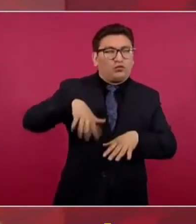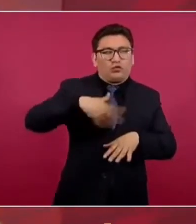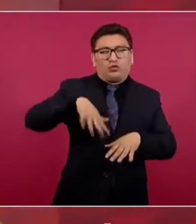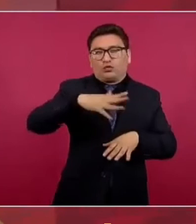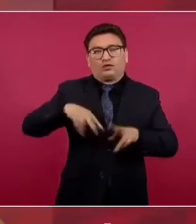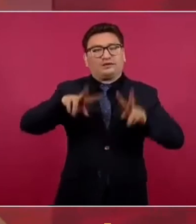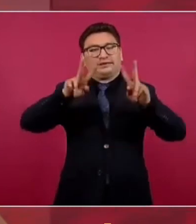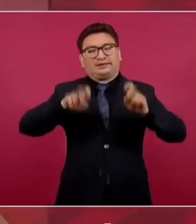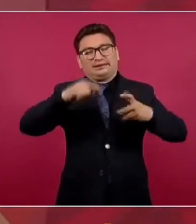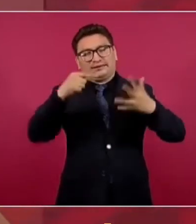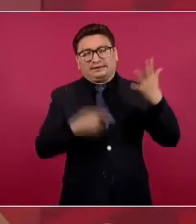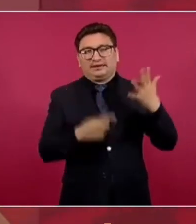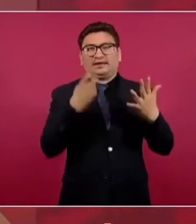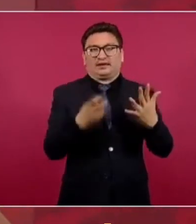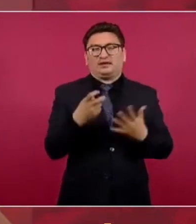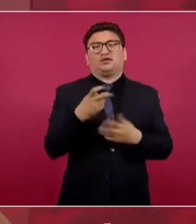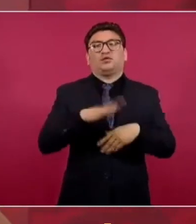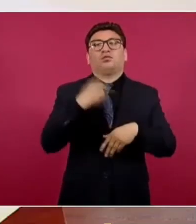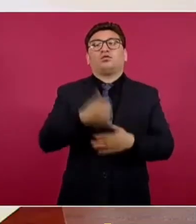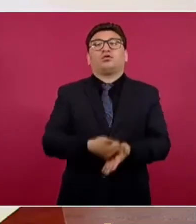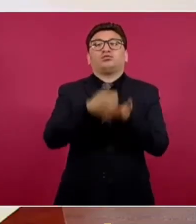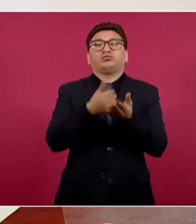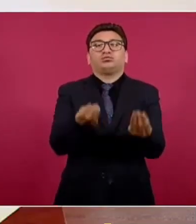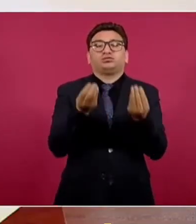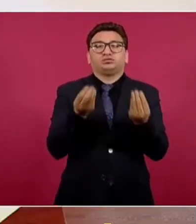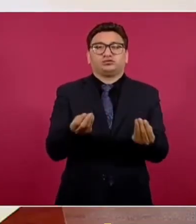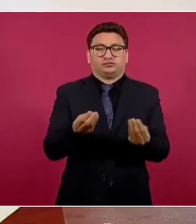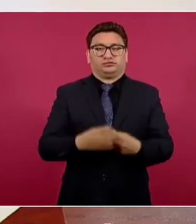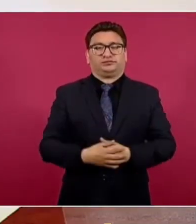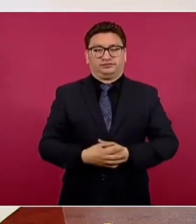sobre estos temas, porque va a ayudar mucho.